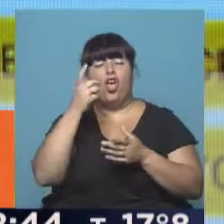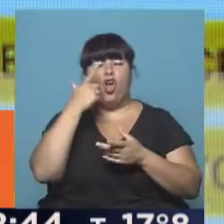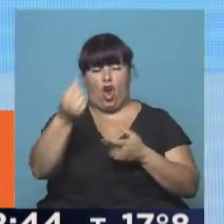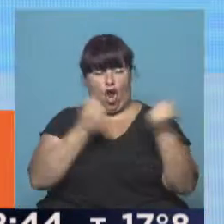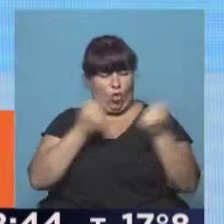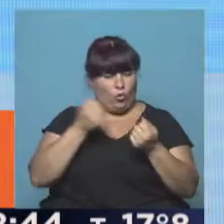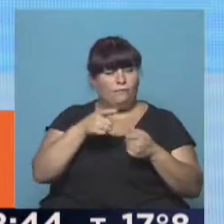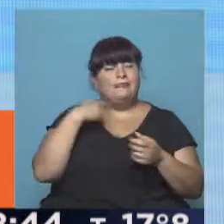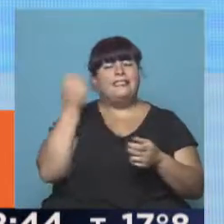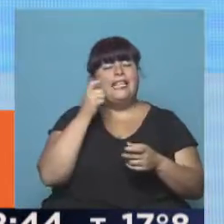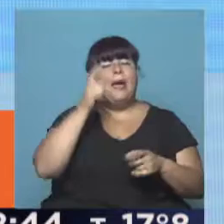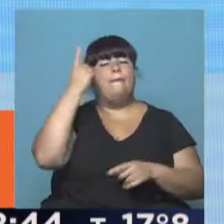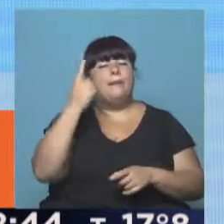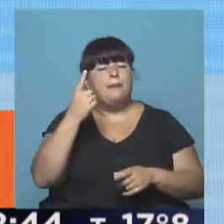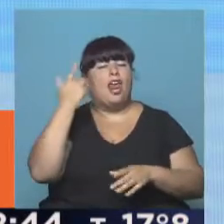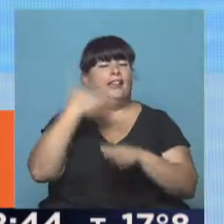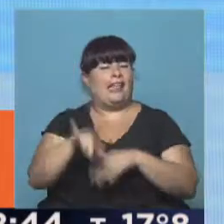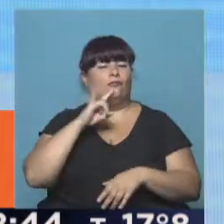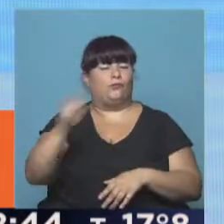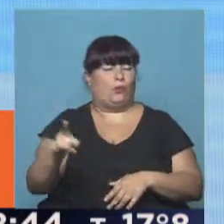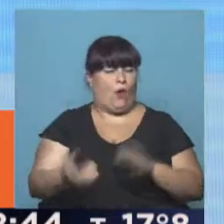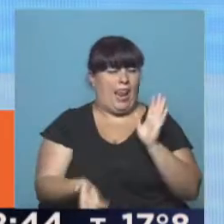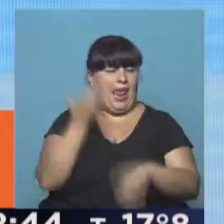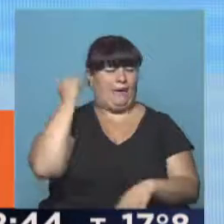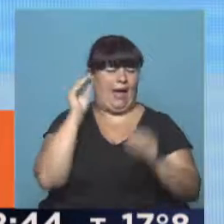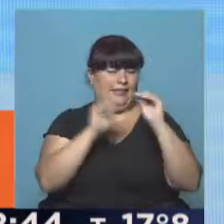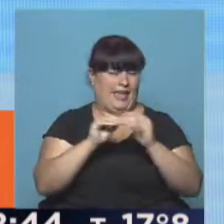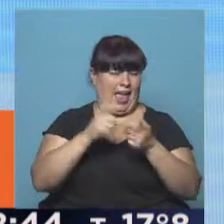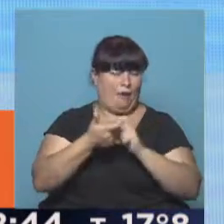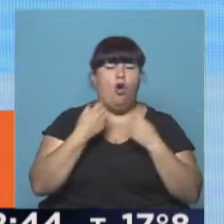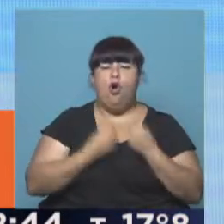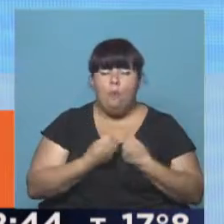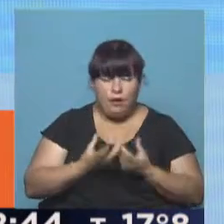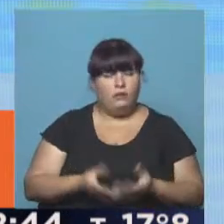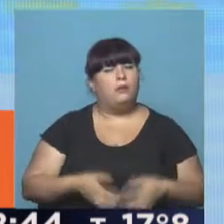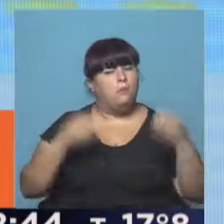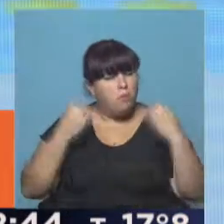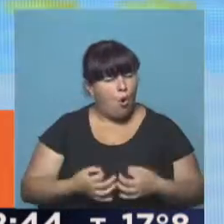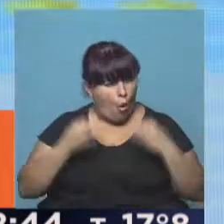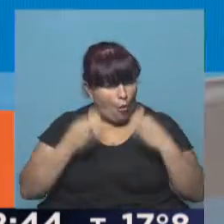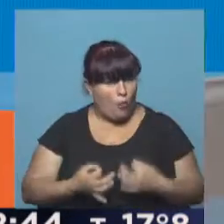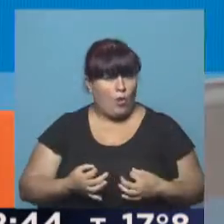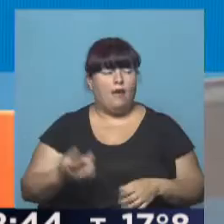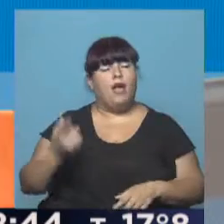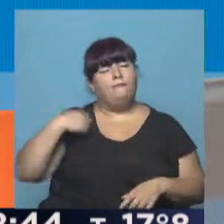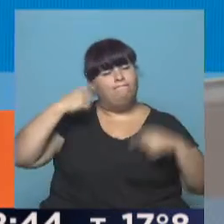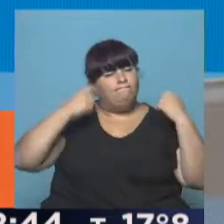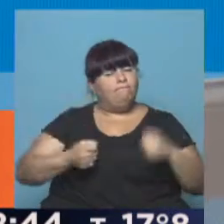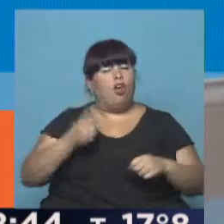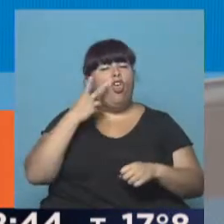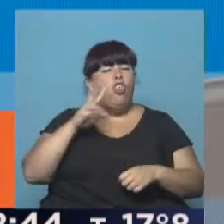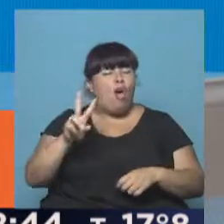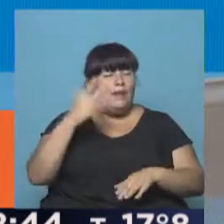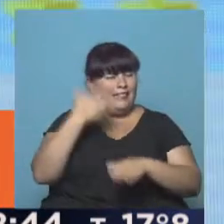donde lo que estamos buscando es que primero sean los taxistas los que se den de alta en la aplicación muy bien muy bien de hecho nos habíamos propuesto llegar a